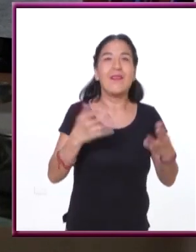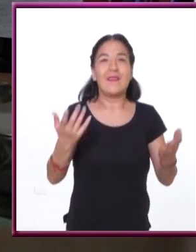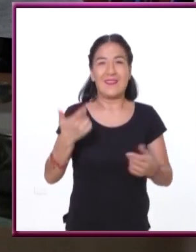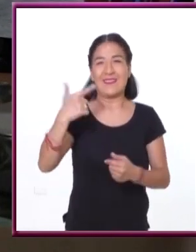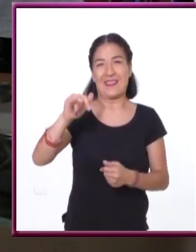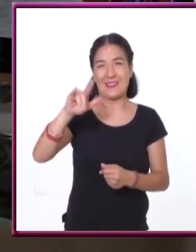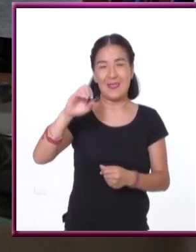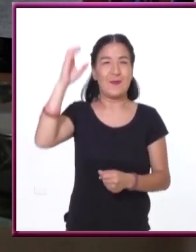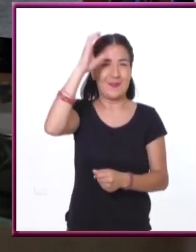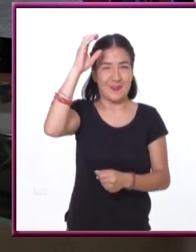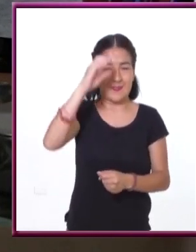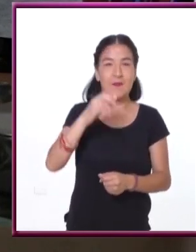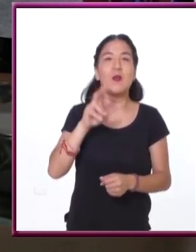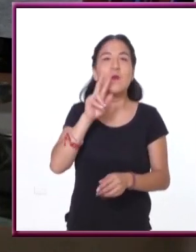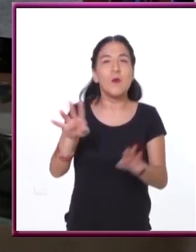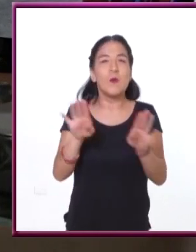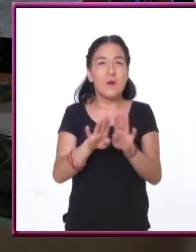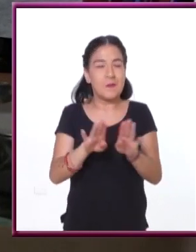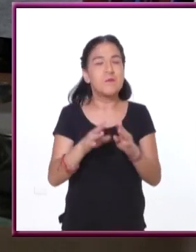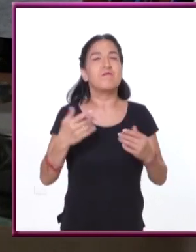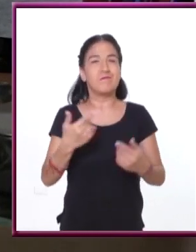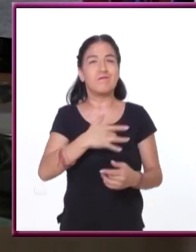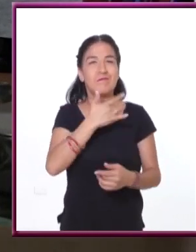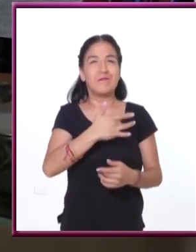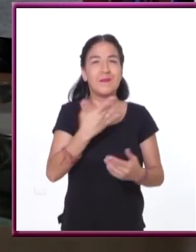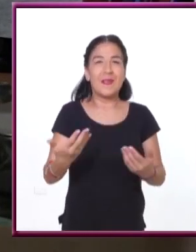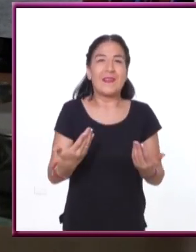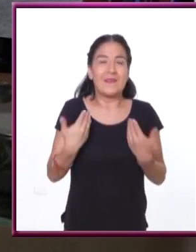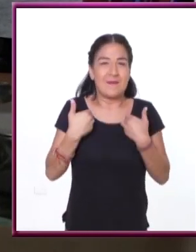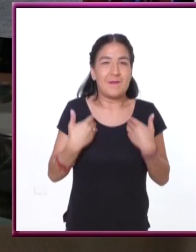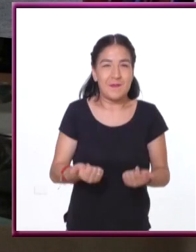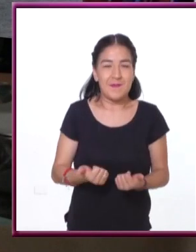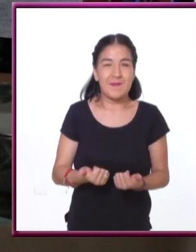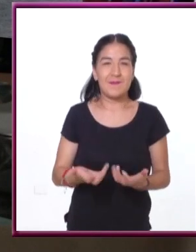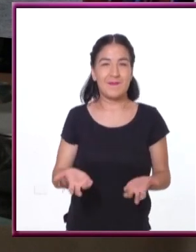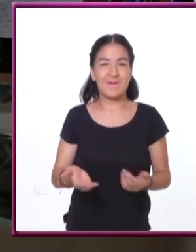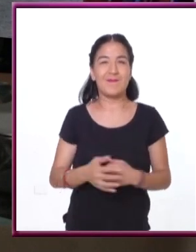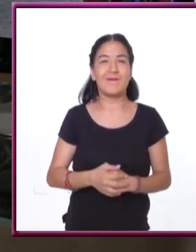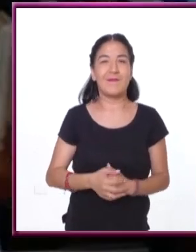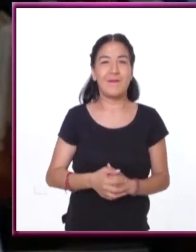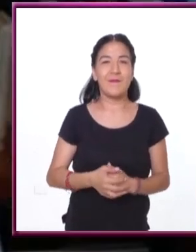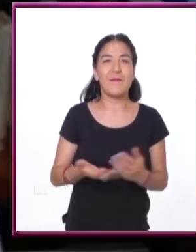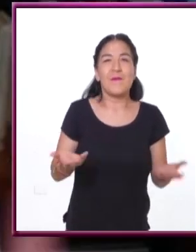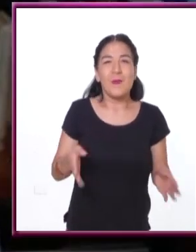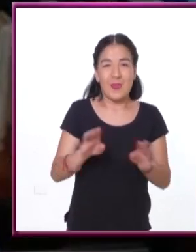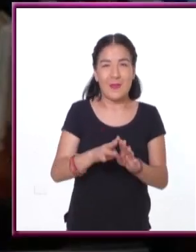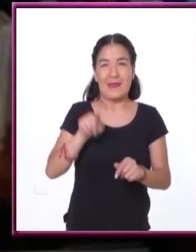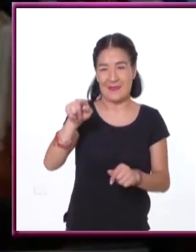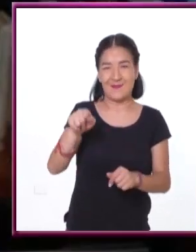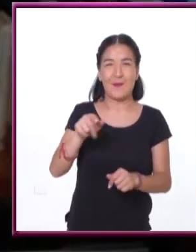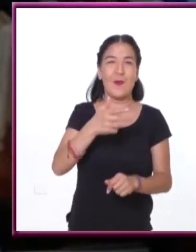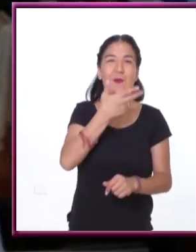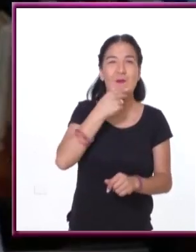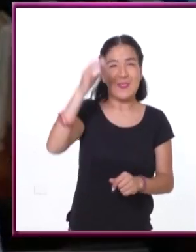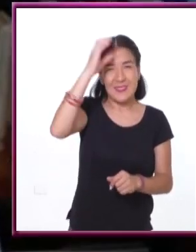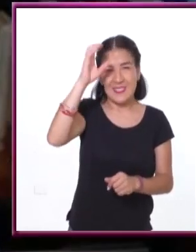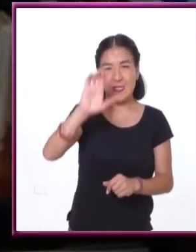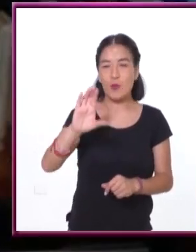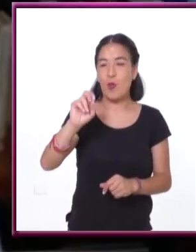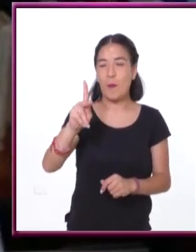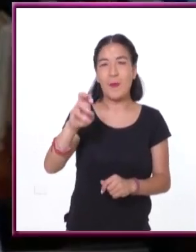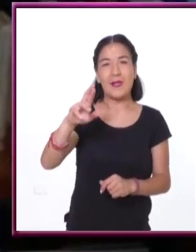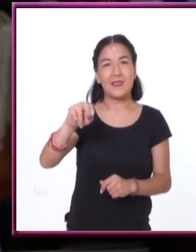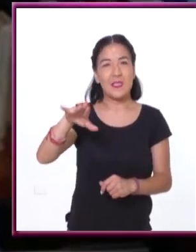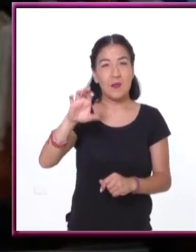convenció, sin decirlo en ese momento, de que el modelo de Copérnico era el correcto, es decir,